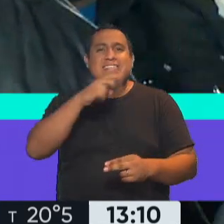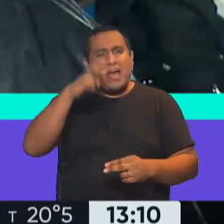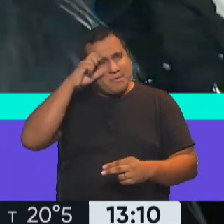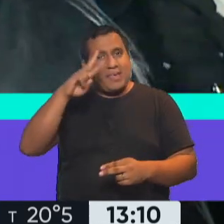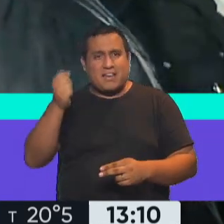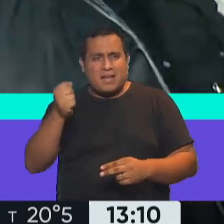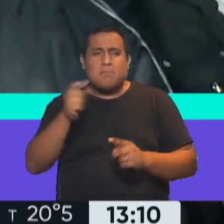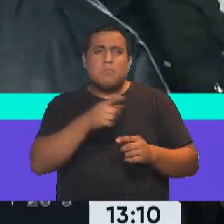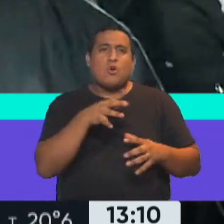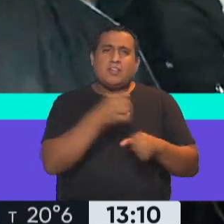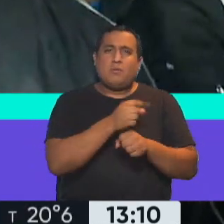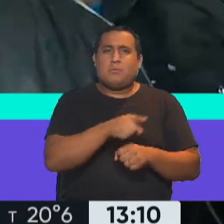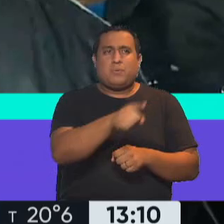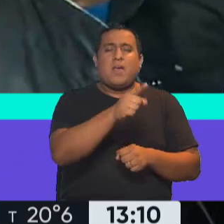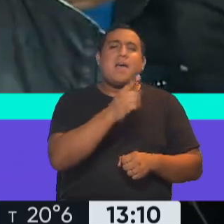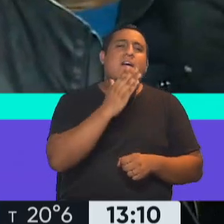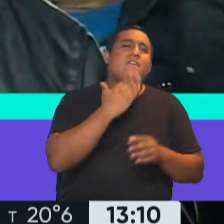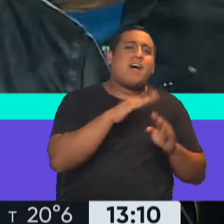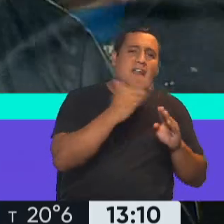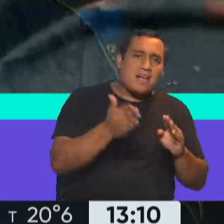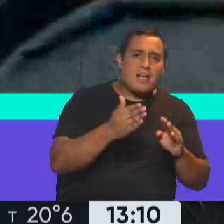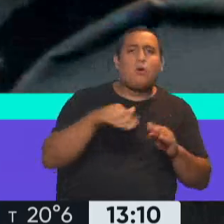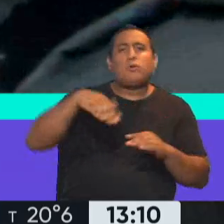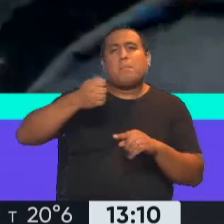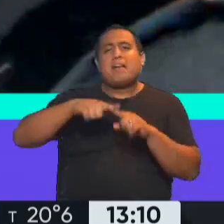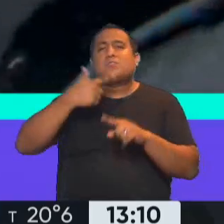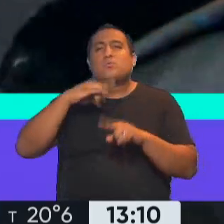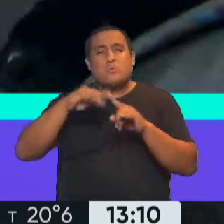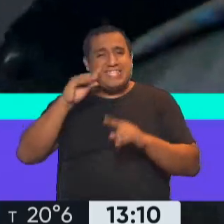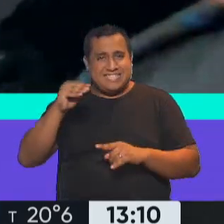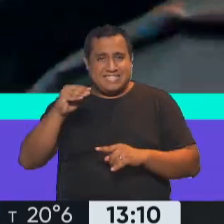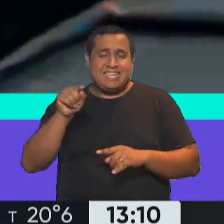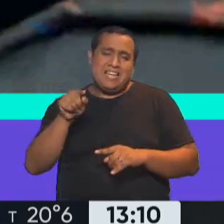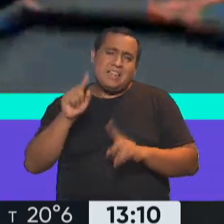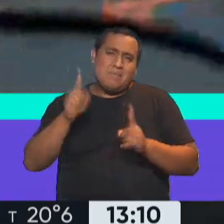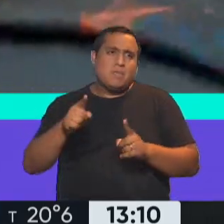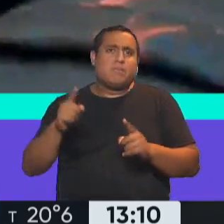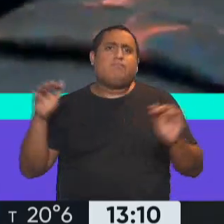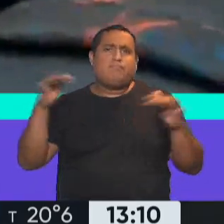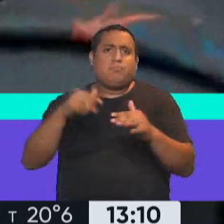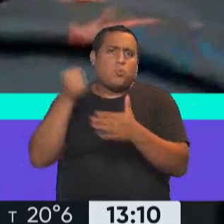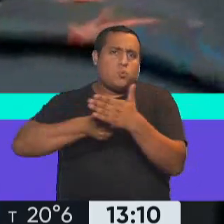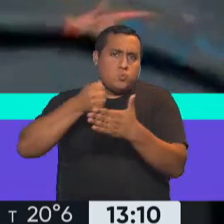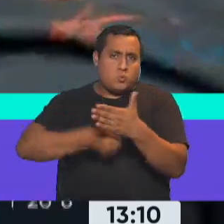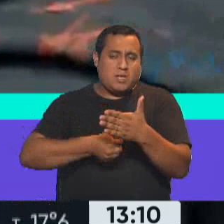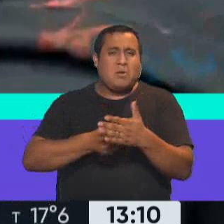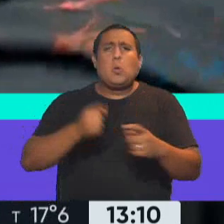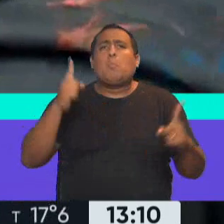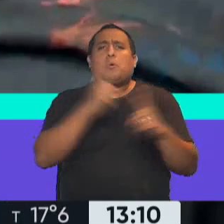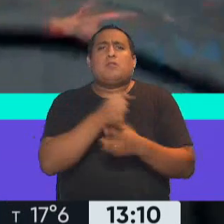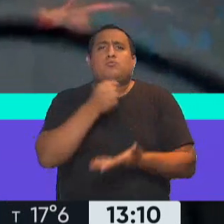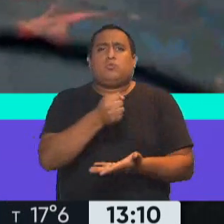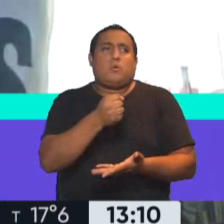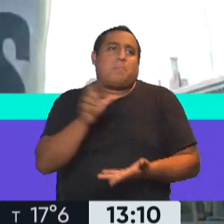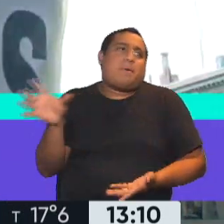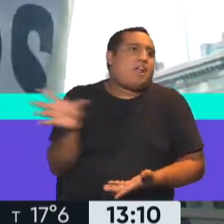como Ingeniero Maswich, para decidir los pasos a seguir y cómo continuamos este plan de lucha. Digo, el problema de los subsidios es para todas las líneas, para